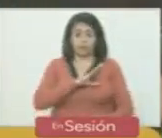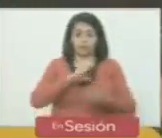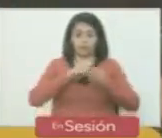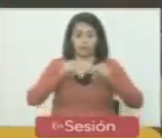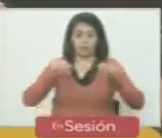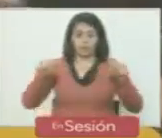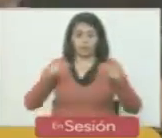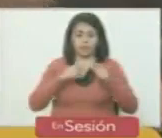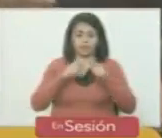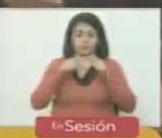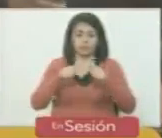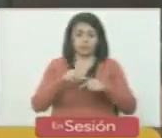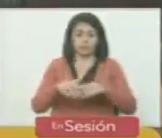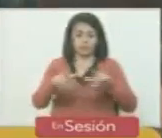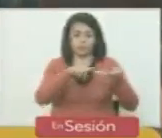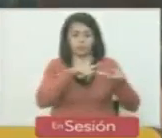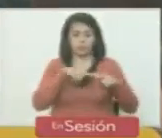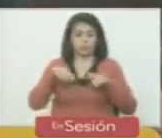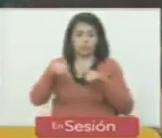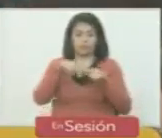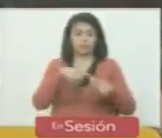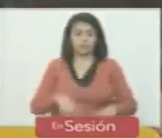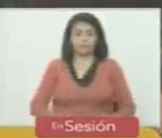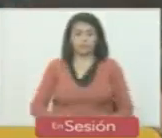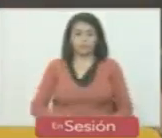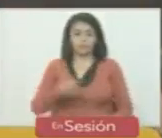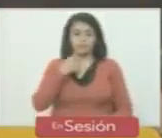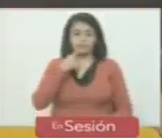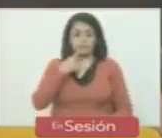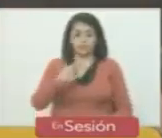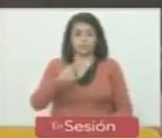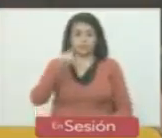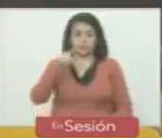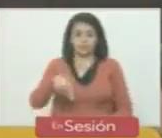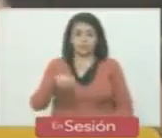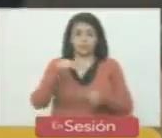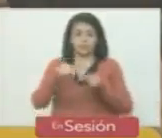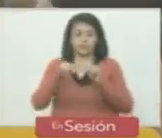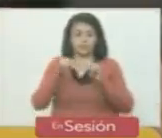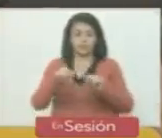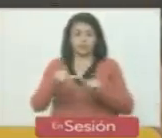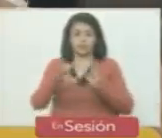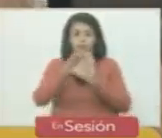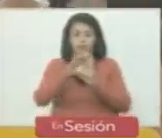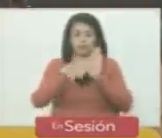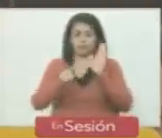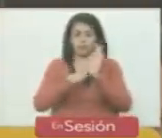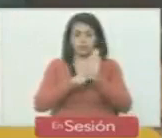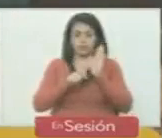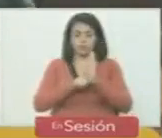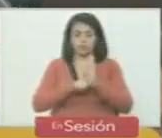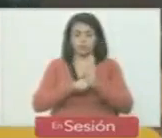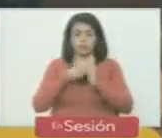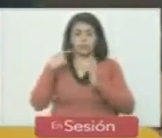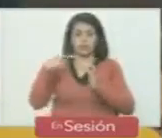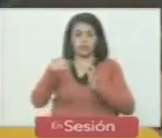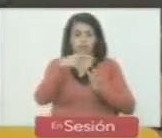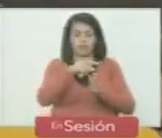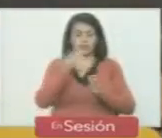tierras y de su territorio. Y así lo establece también en esa misma constitución, donde